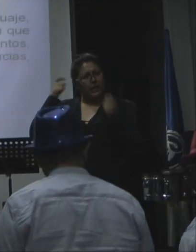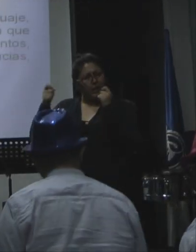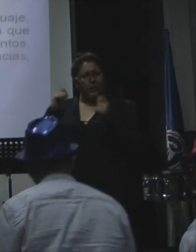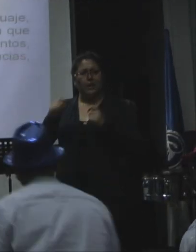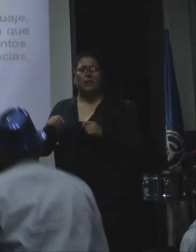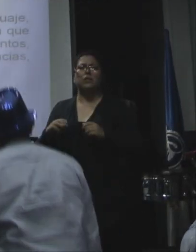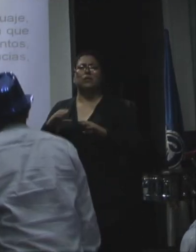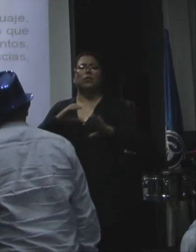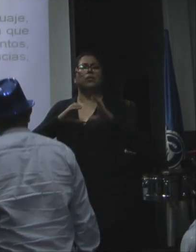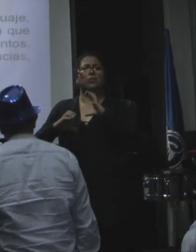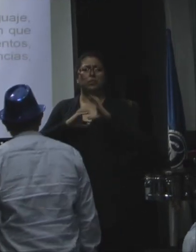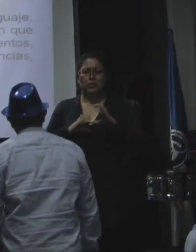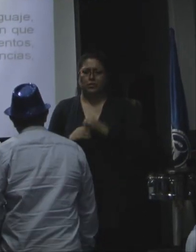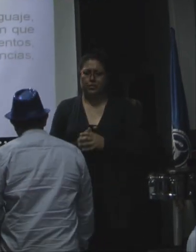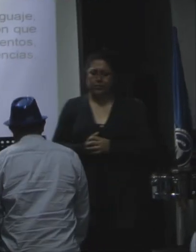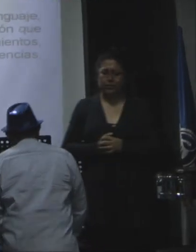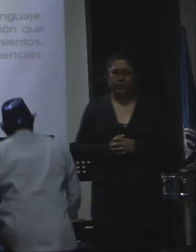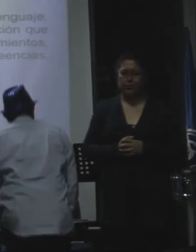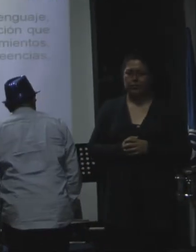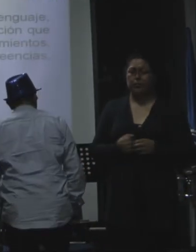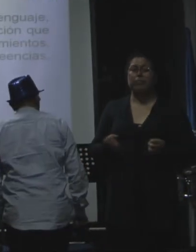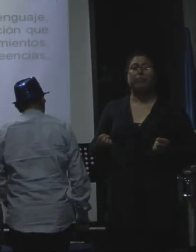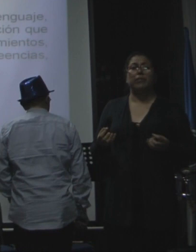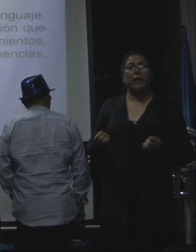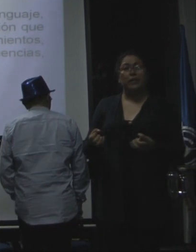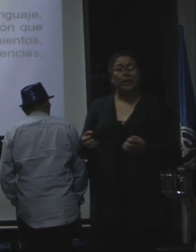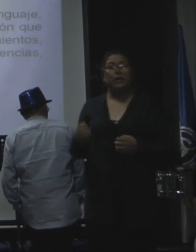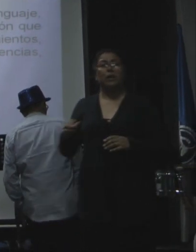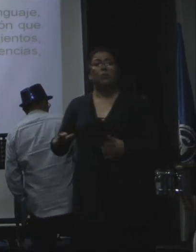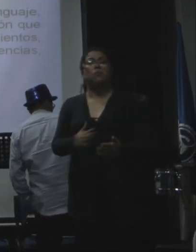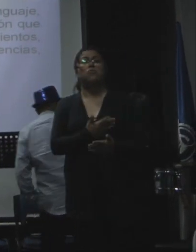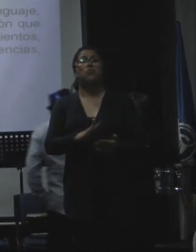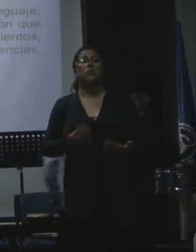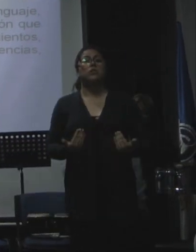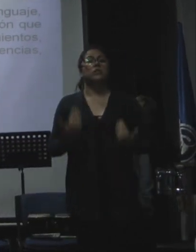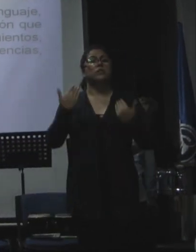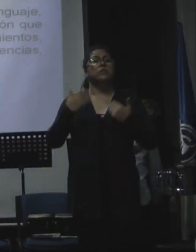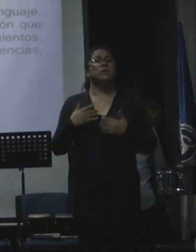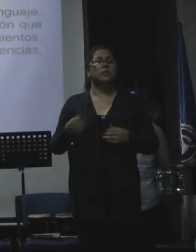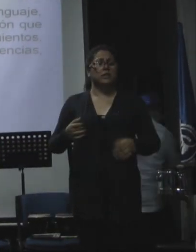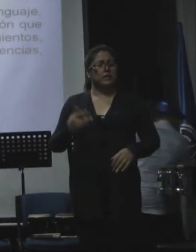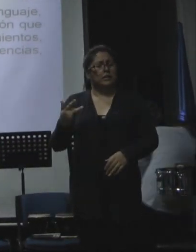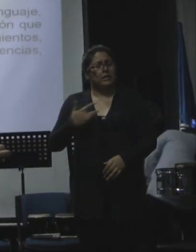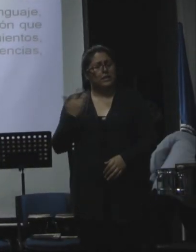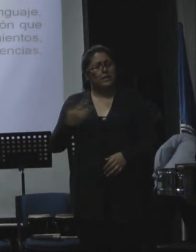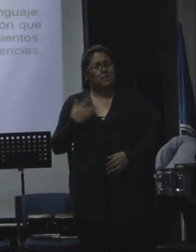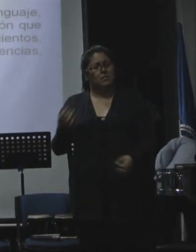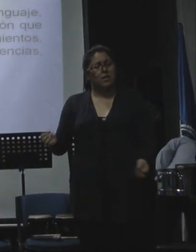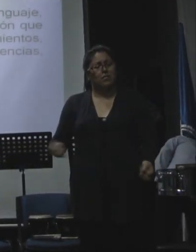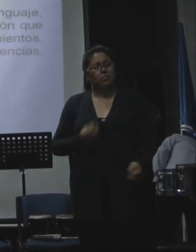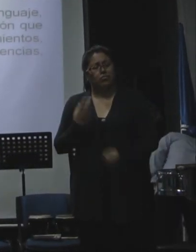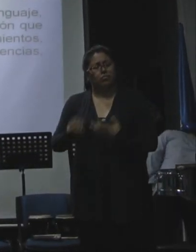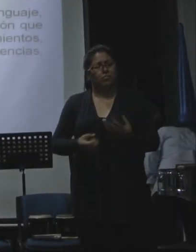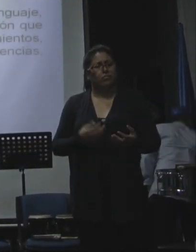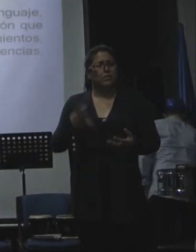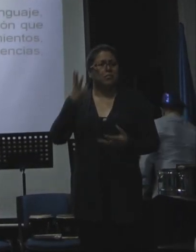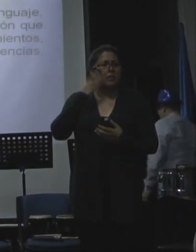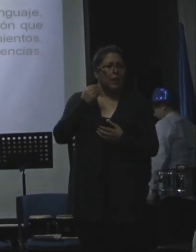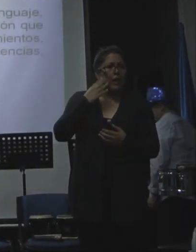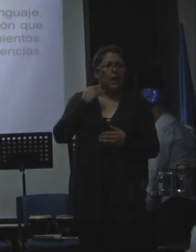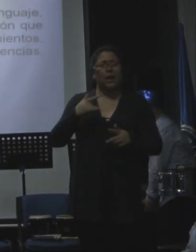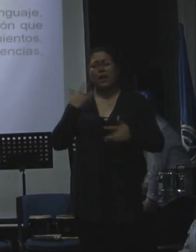de comunicación. ¿Qué les permite a ellos la música? Expresar sentimientos, vivencias,